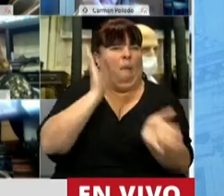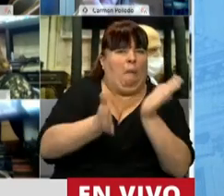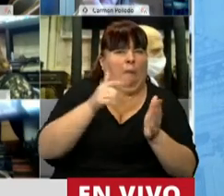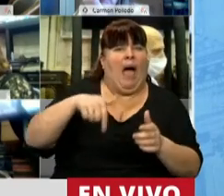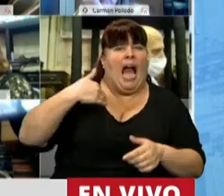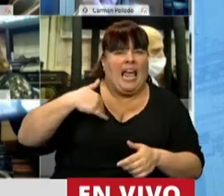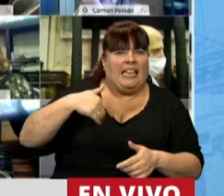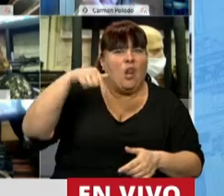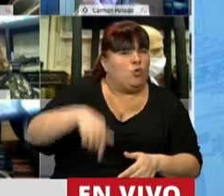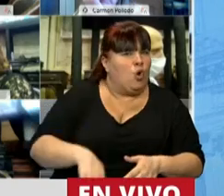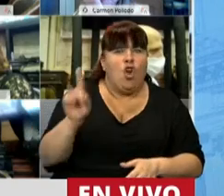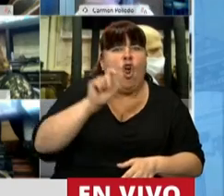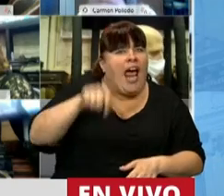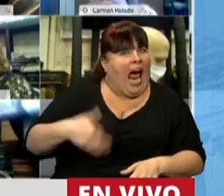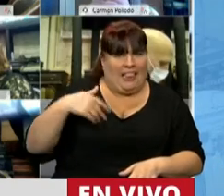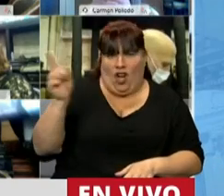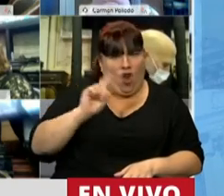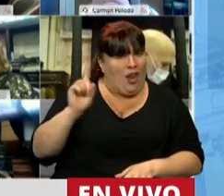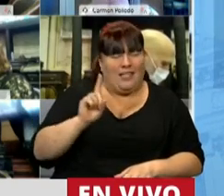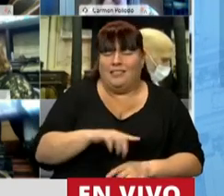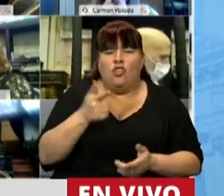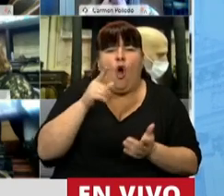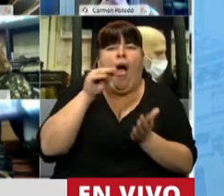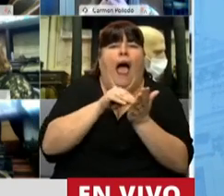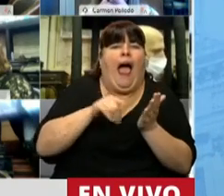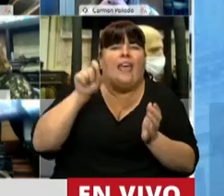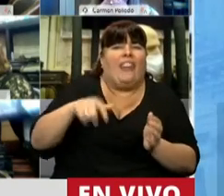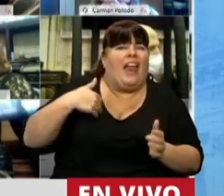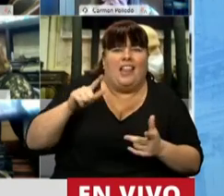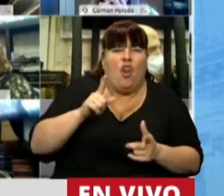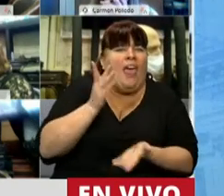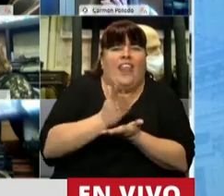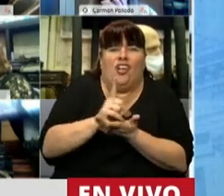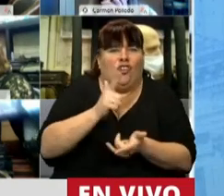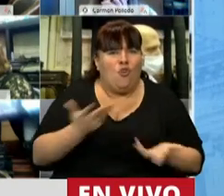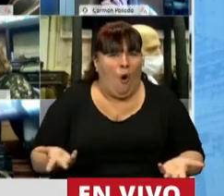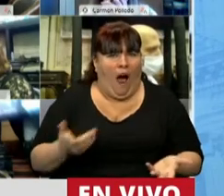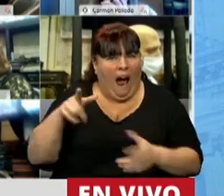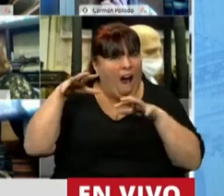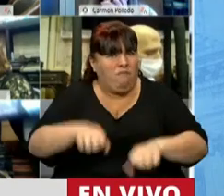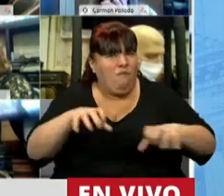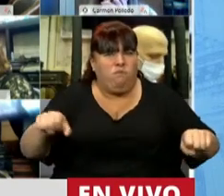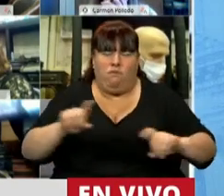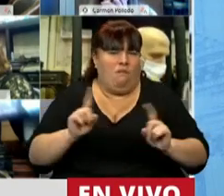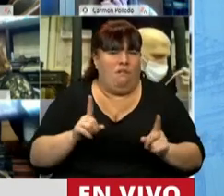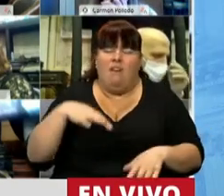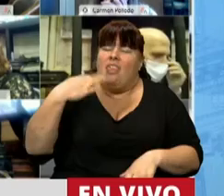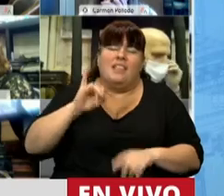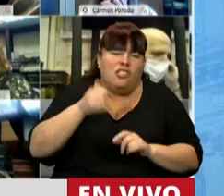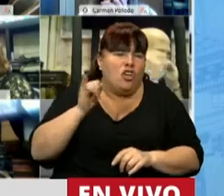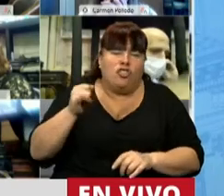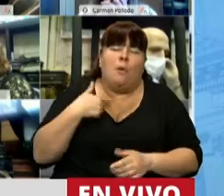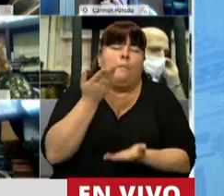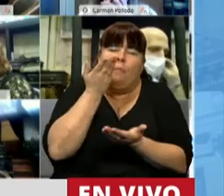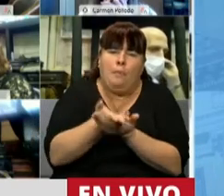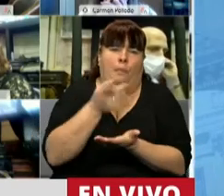a los argentinos en el sur no son de aquí, no están registrados, no tienen derecho a lo que están haciendo? Entonces es necesario, yo